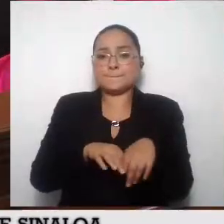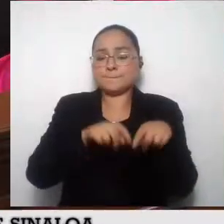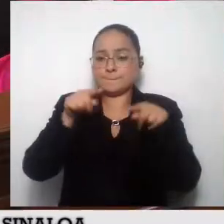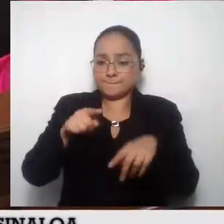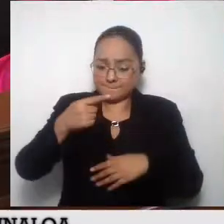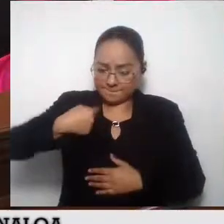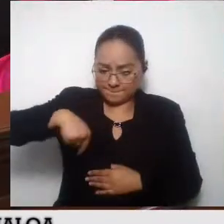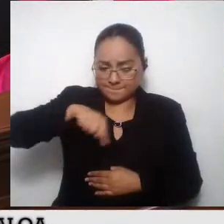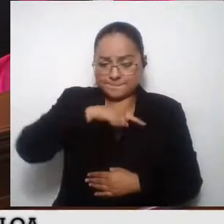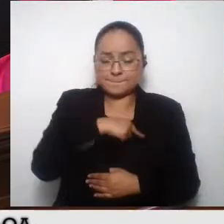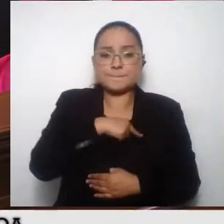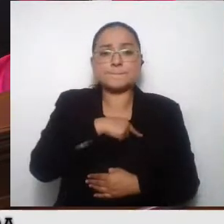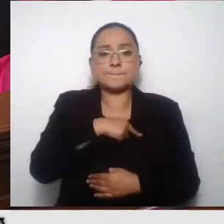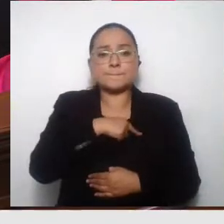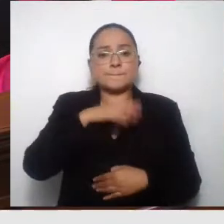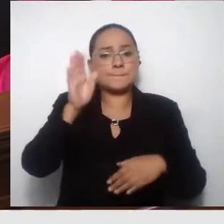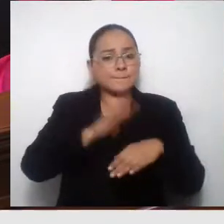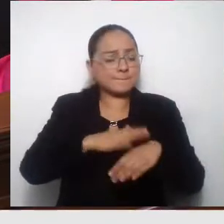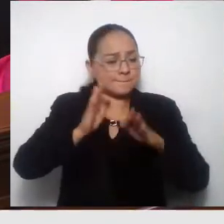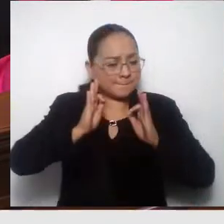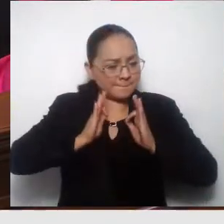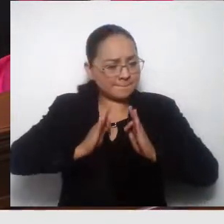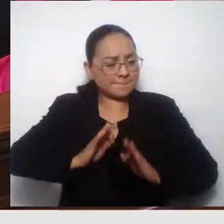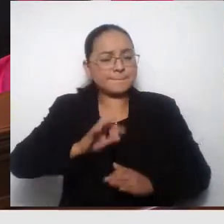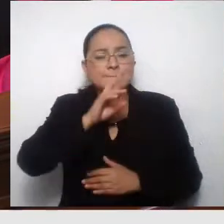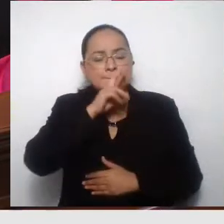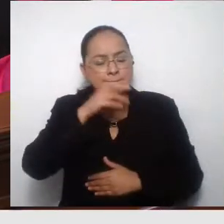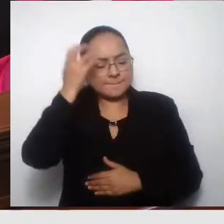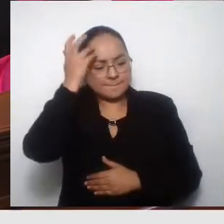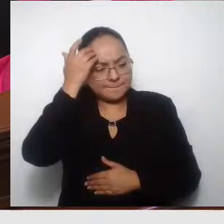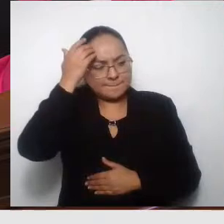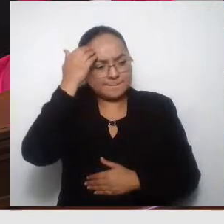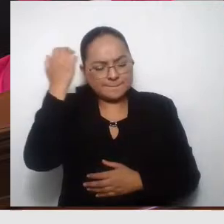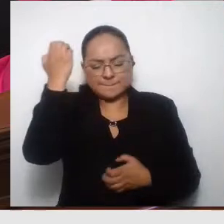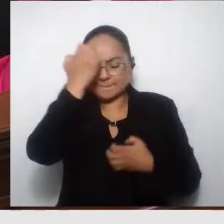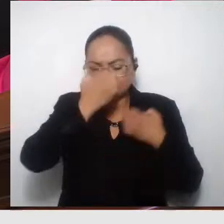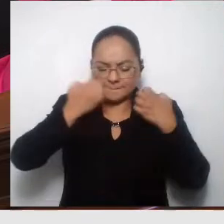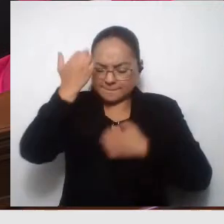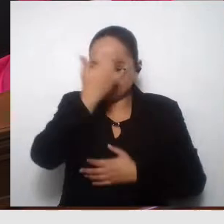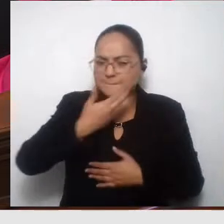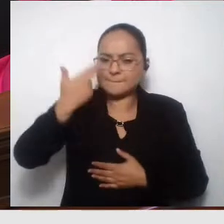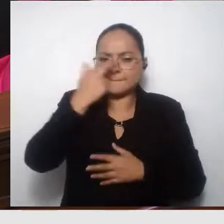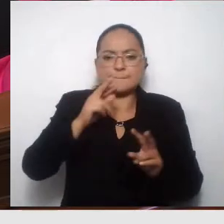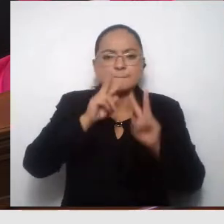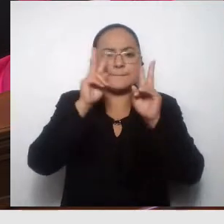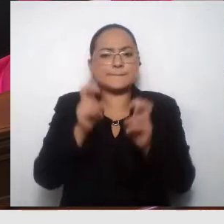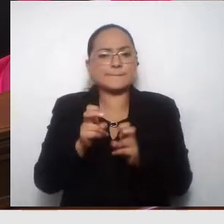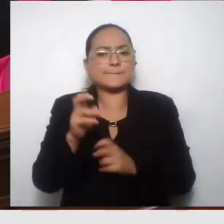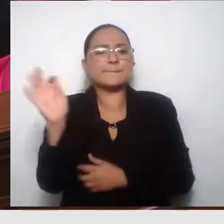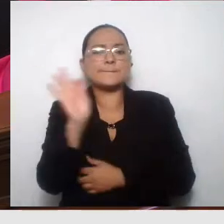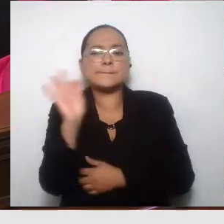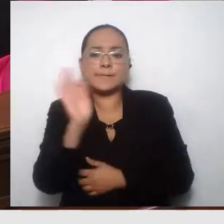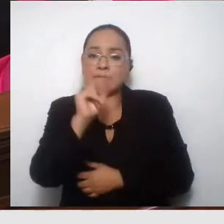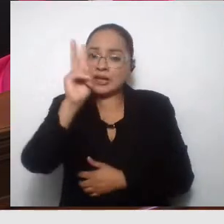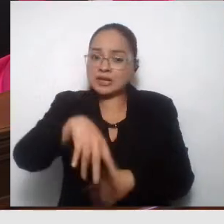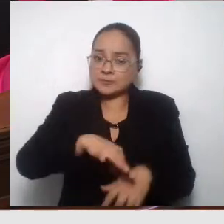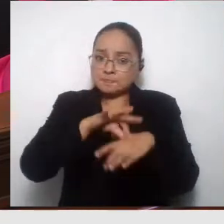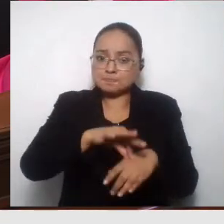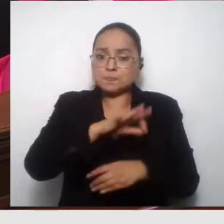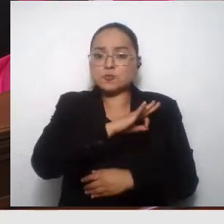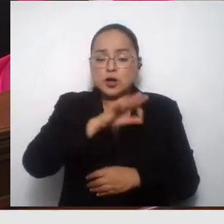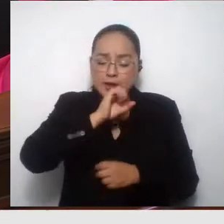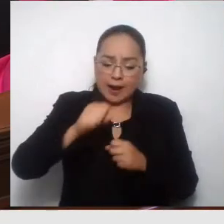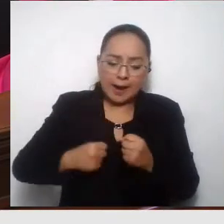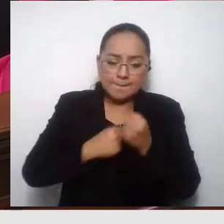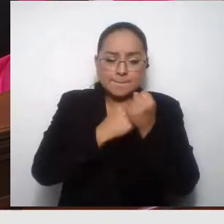de manera tranquila, reflexiva, analicemos la posibilidad real de respaldar en este año